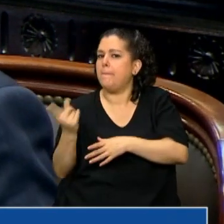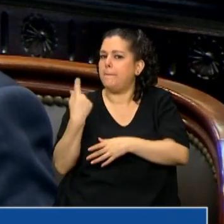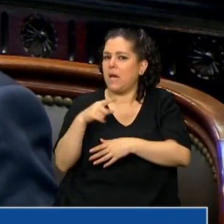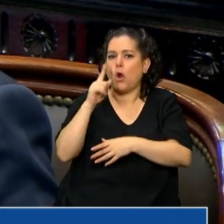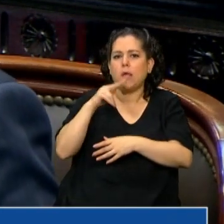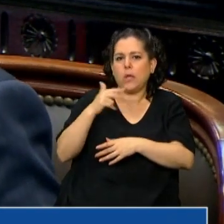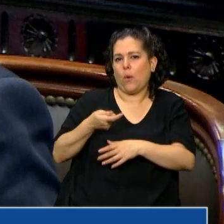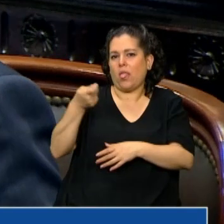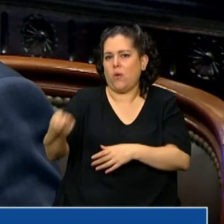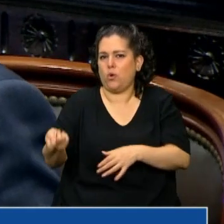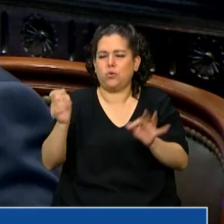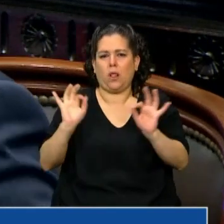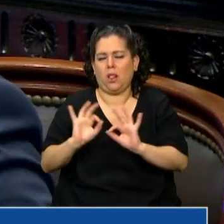incluidos.